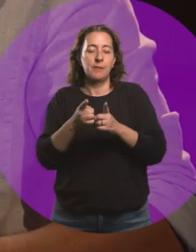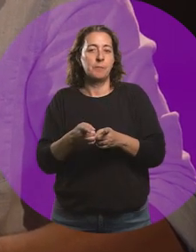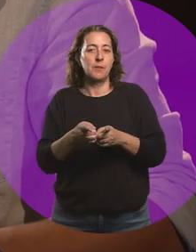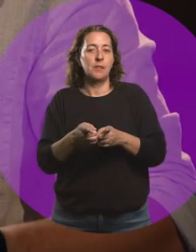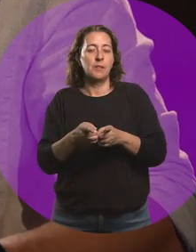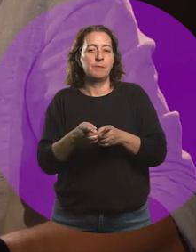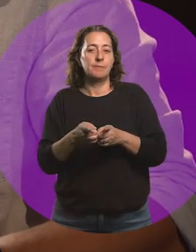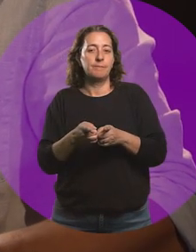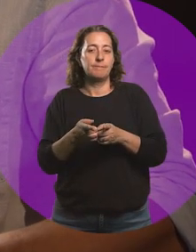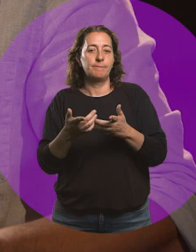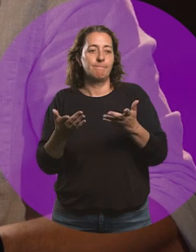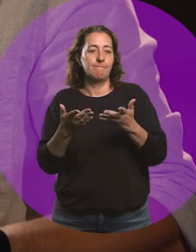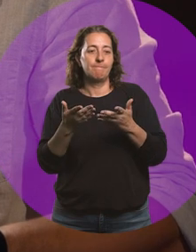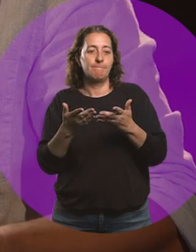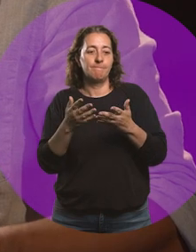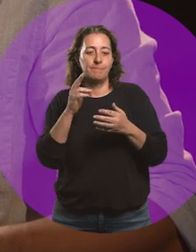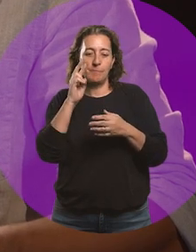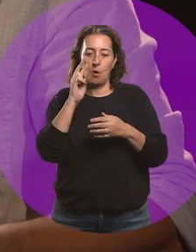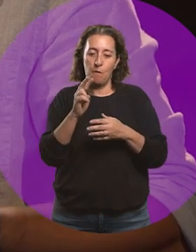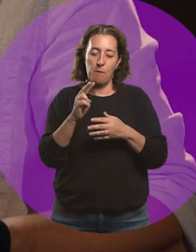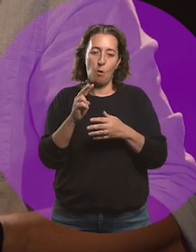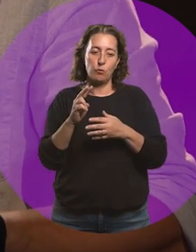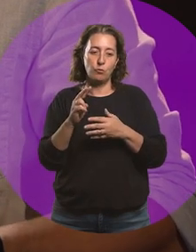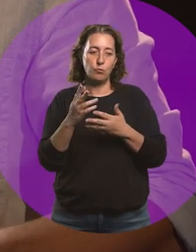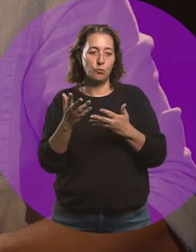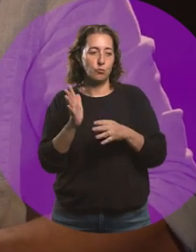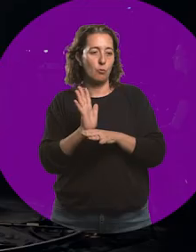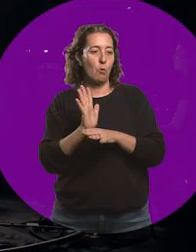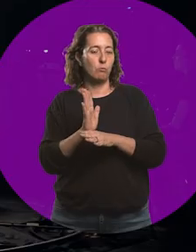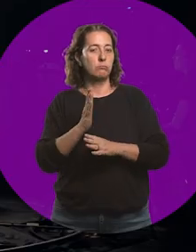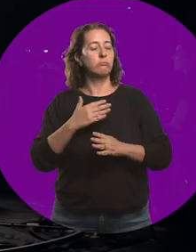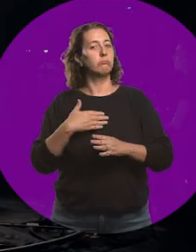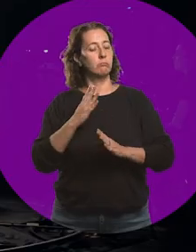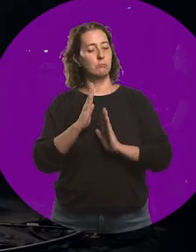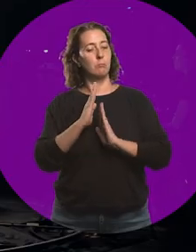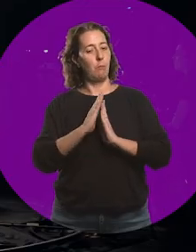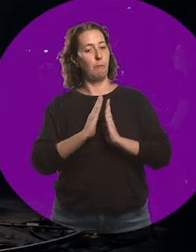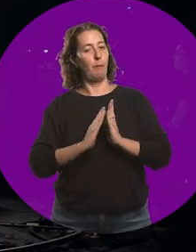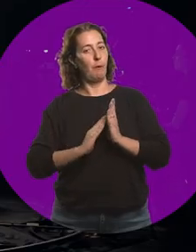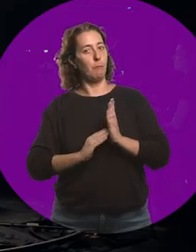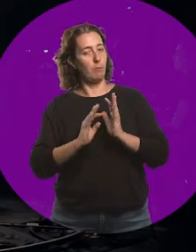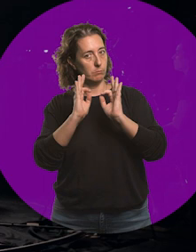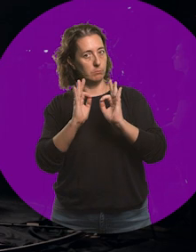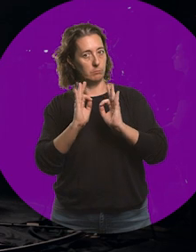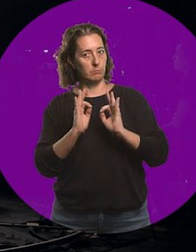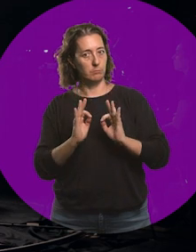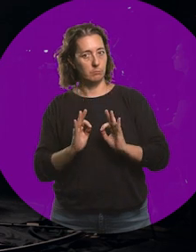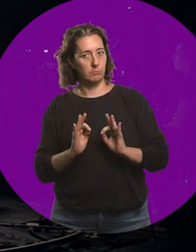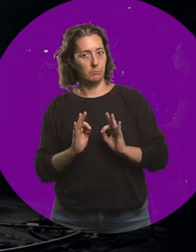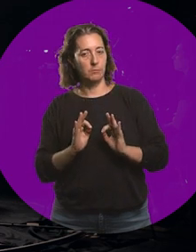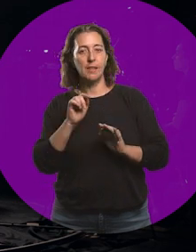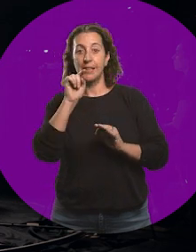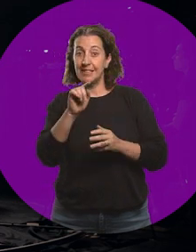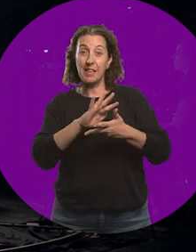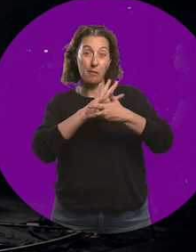al menos desde afuera se lo ve disciplinado. ¿Esa disciplina la utilizás